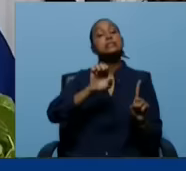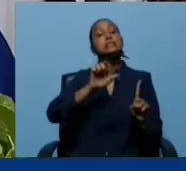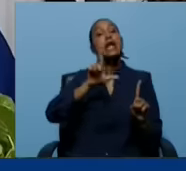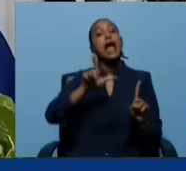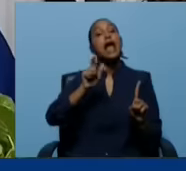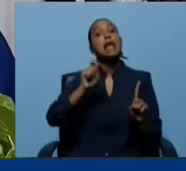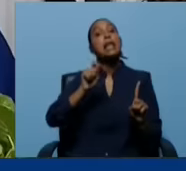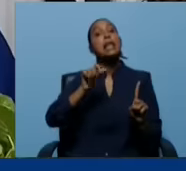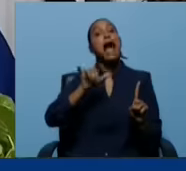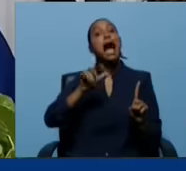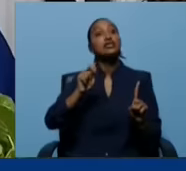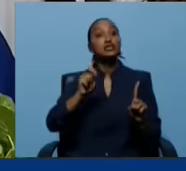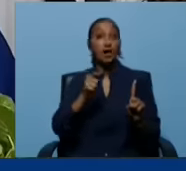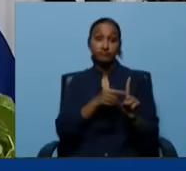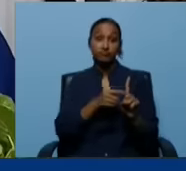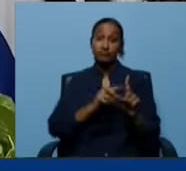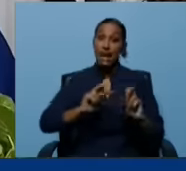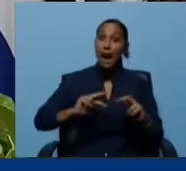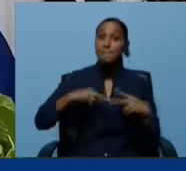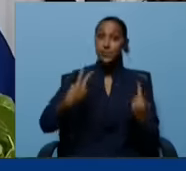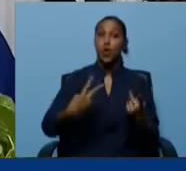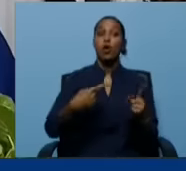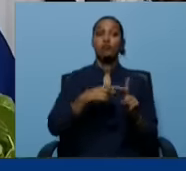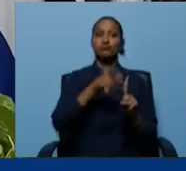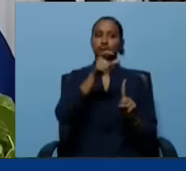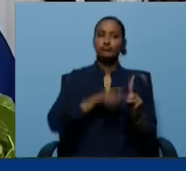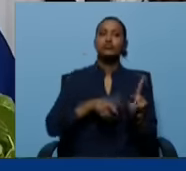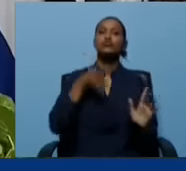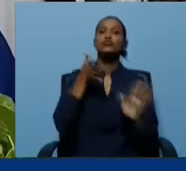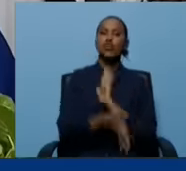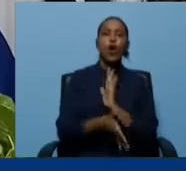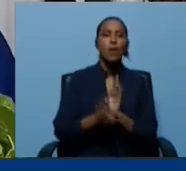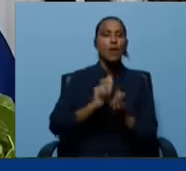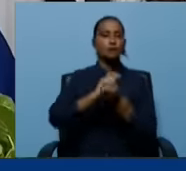Hizo una revolución. No solamente en el campo de la educación,